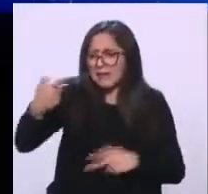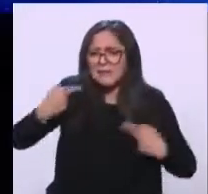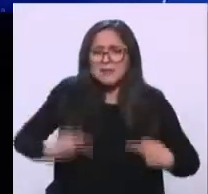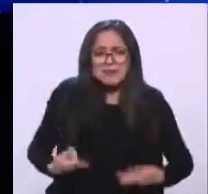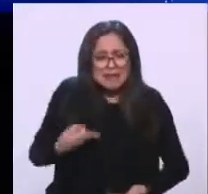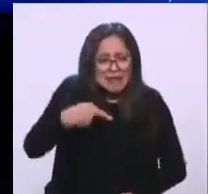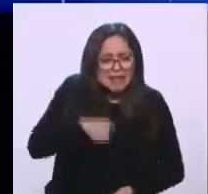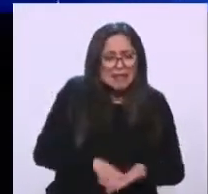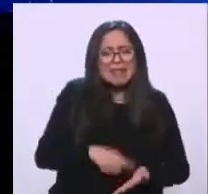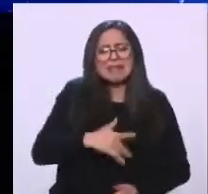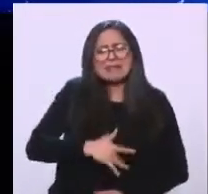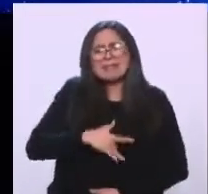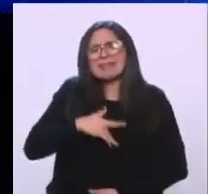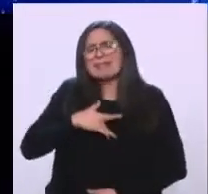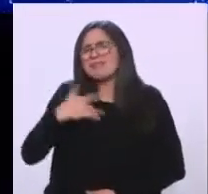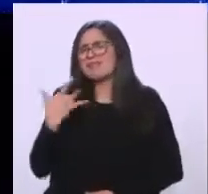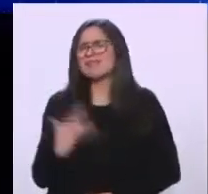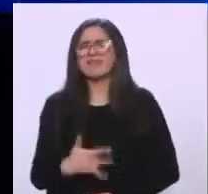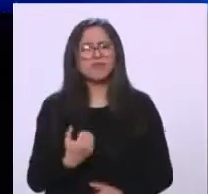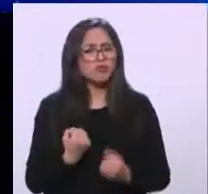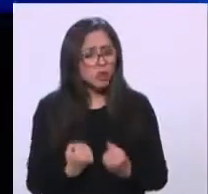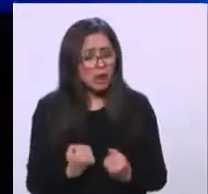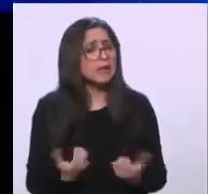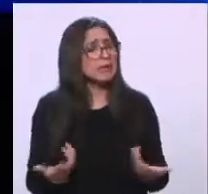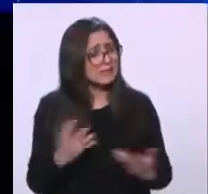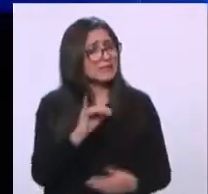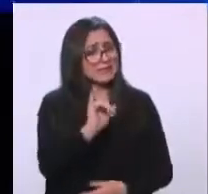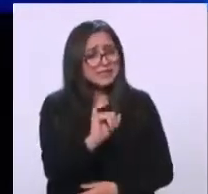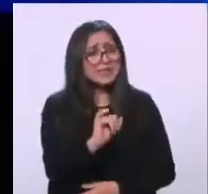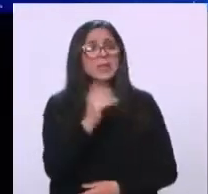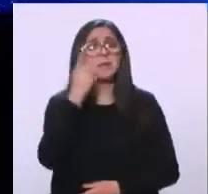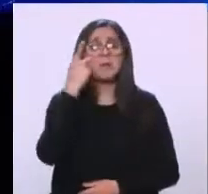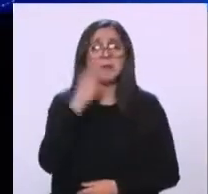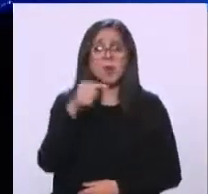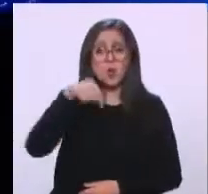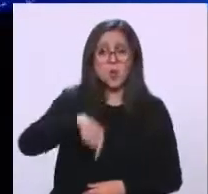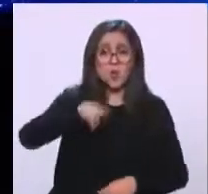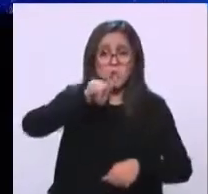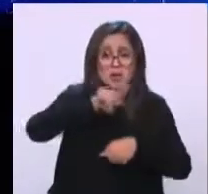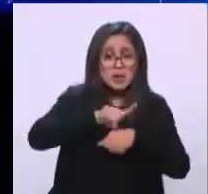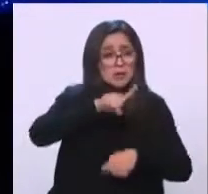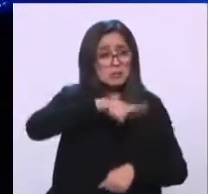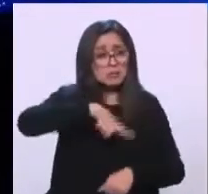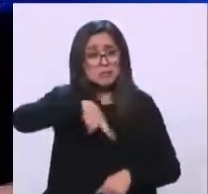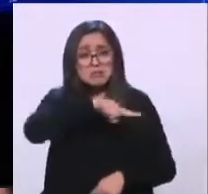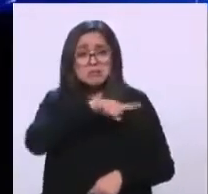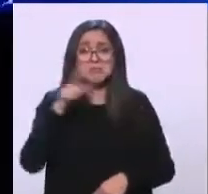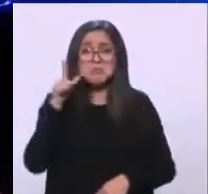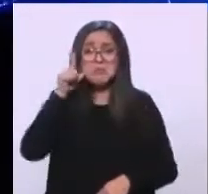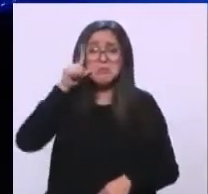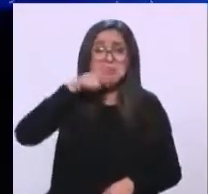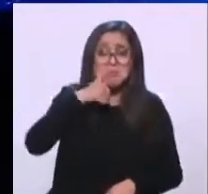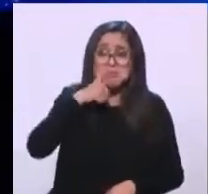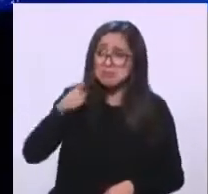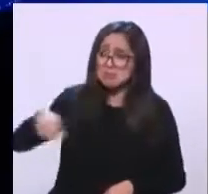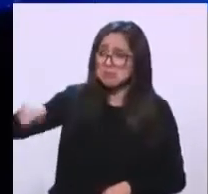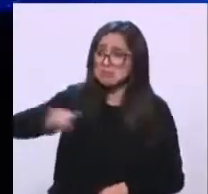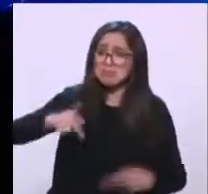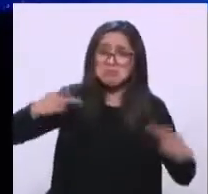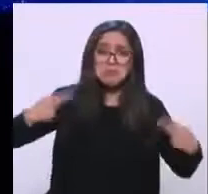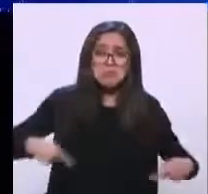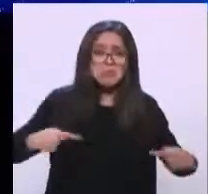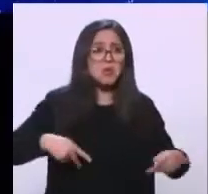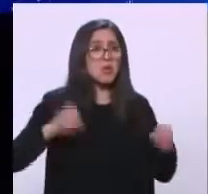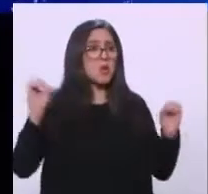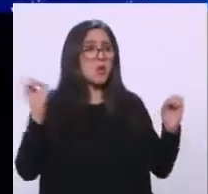Claro. Pero otra de las cosas que me llamó la atención fue que advertían hoy que si a partir de mañana no iba nadie a recoger